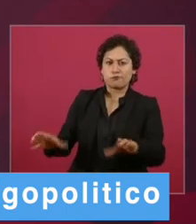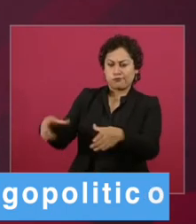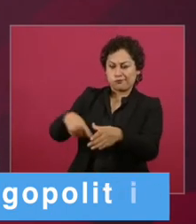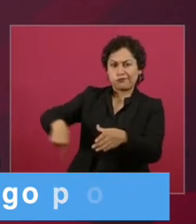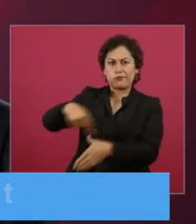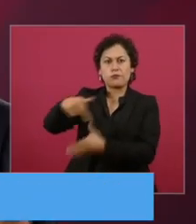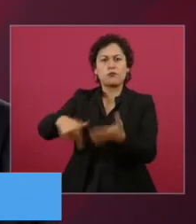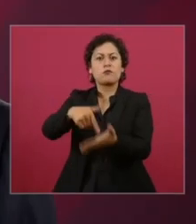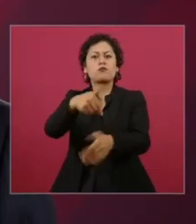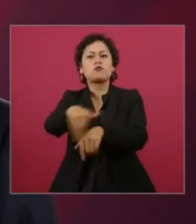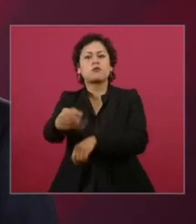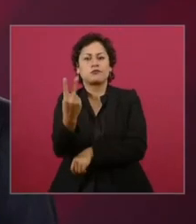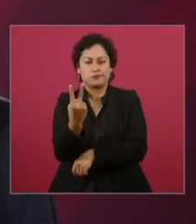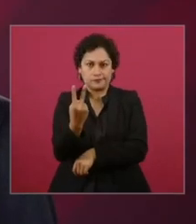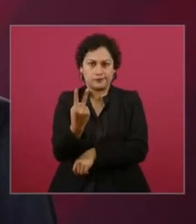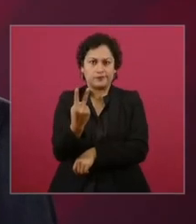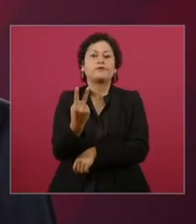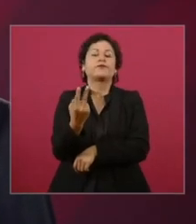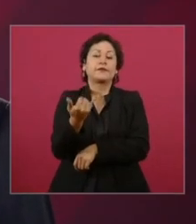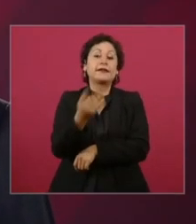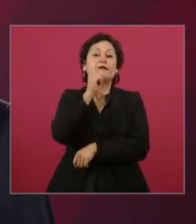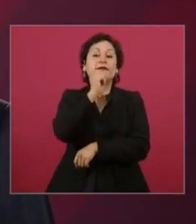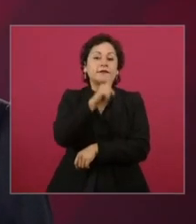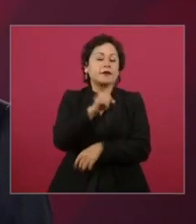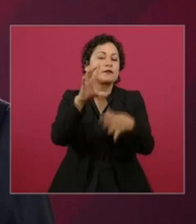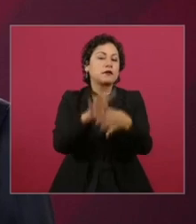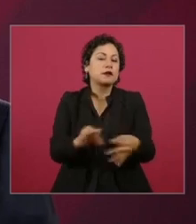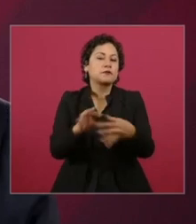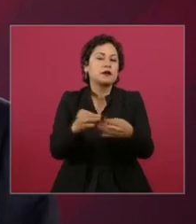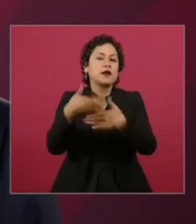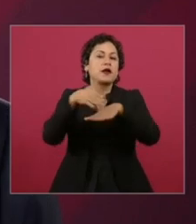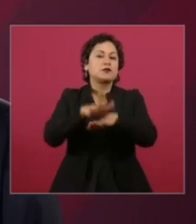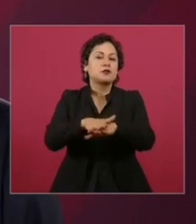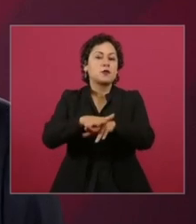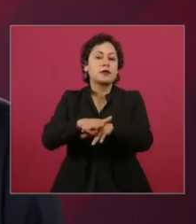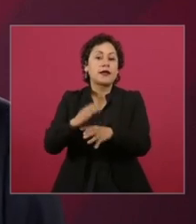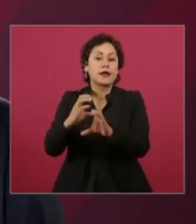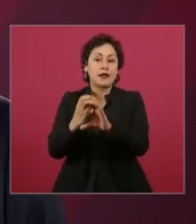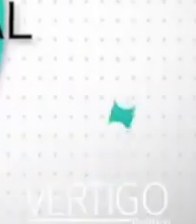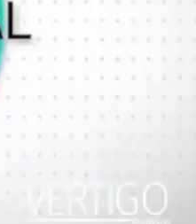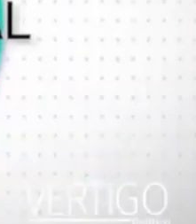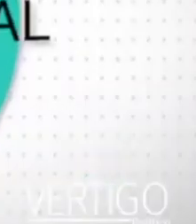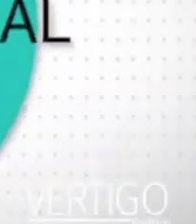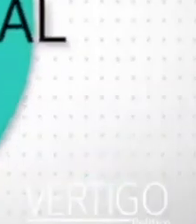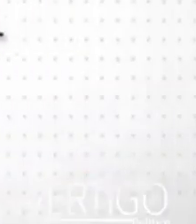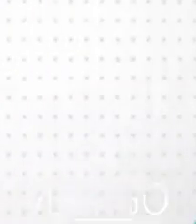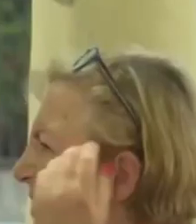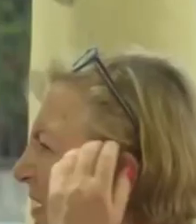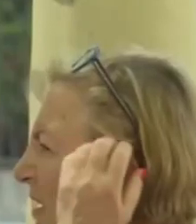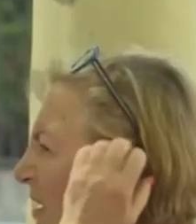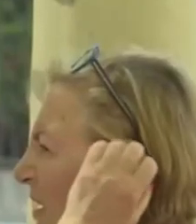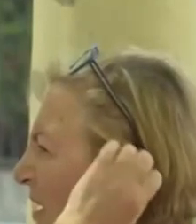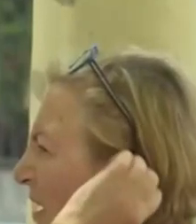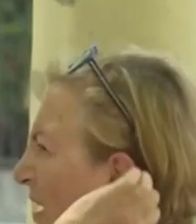353 preseas. El presidente adelanta que la próxima semana lo recibirá para entregarle los apoyos económicos que prometió.